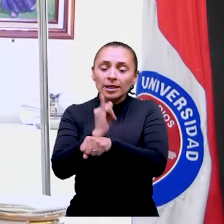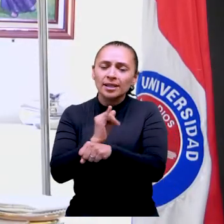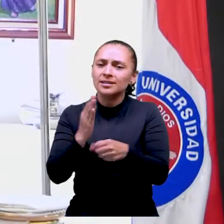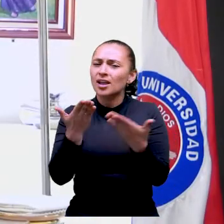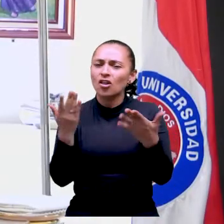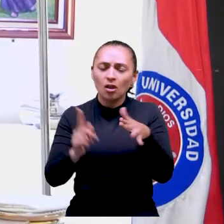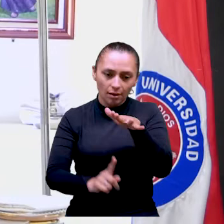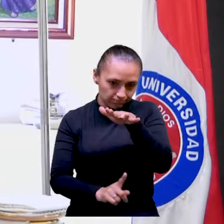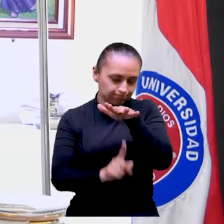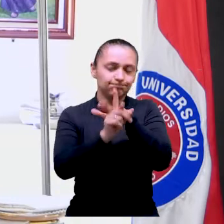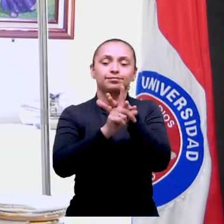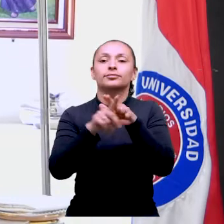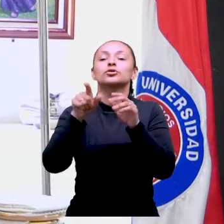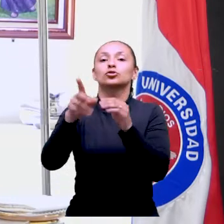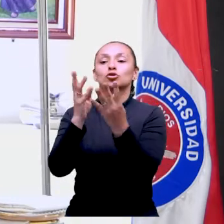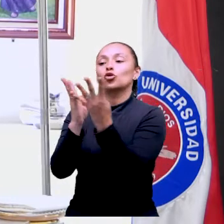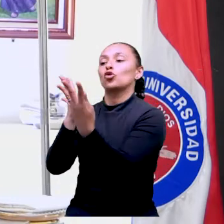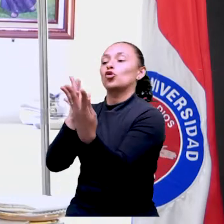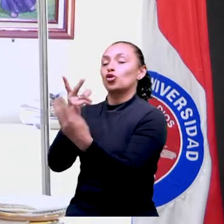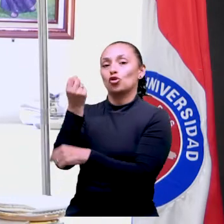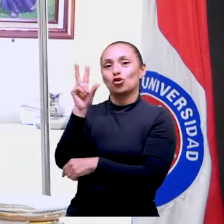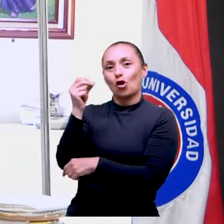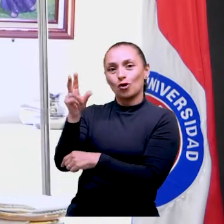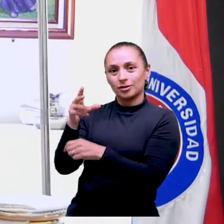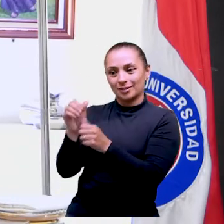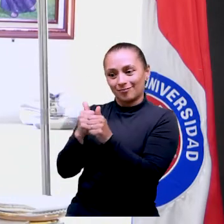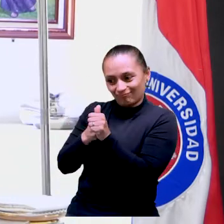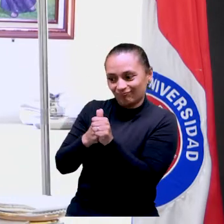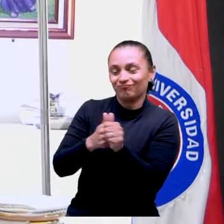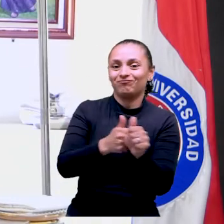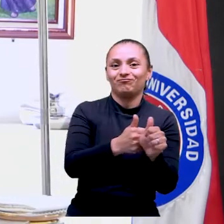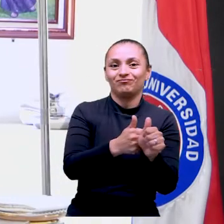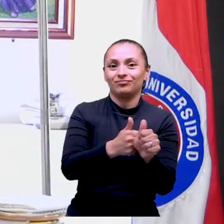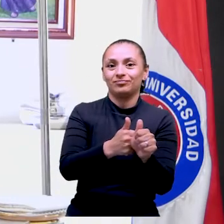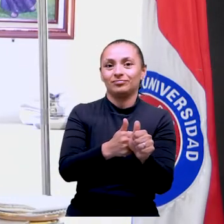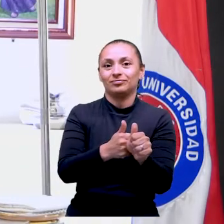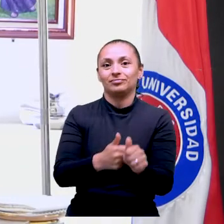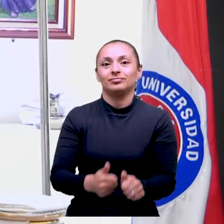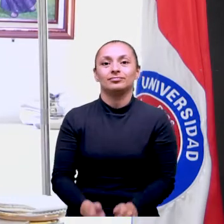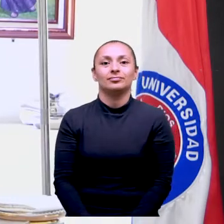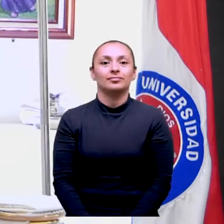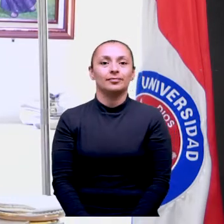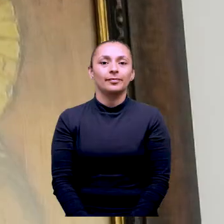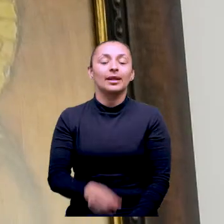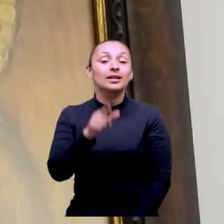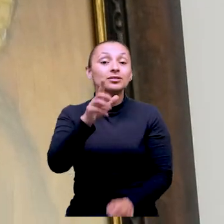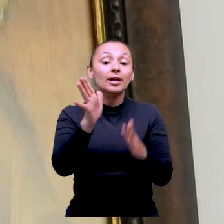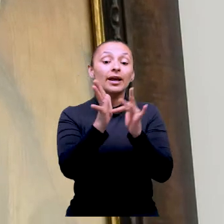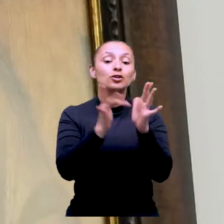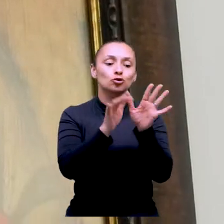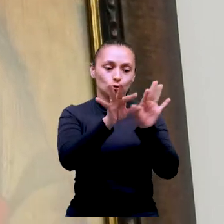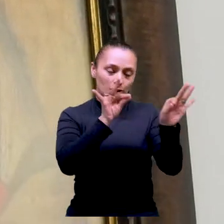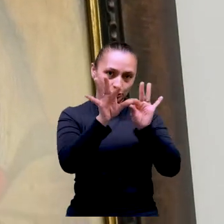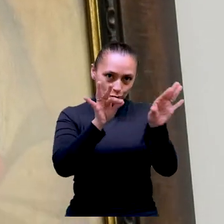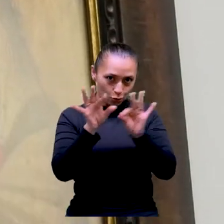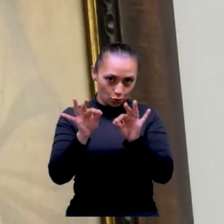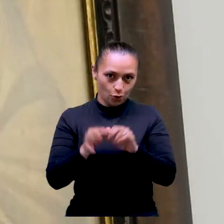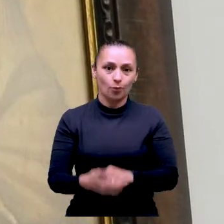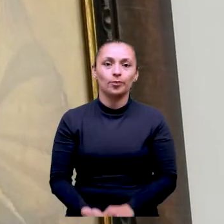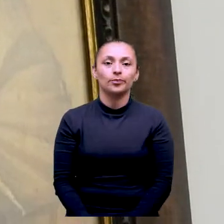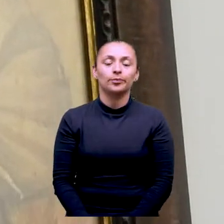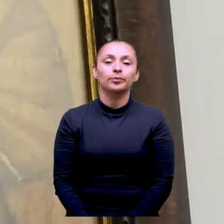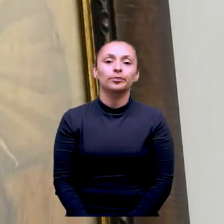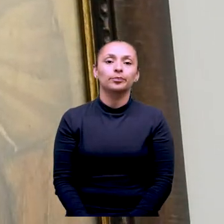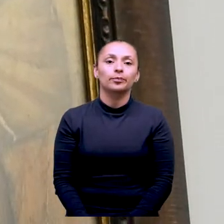en la iglesia fundada en el fundamento de los discípulos de jesús los doce que jesús